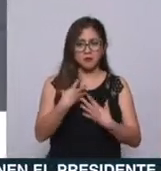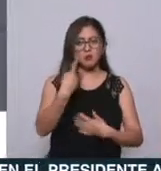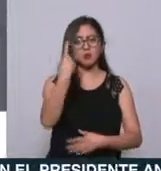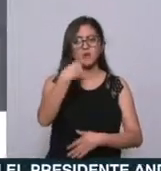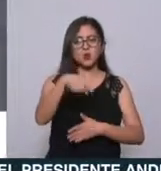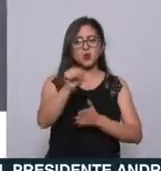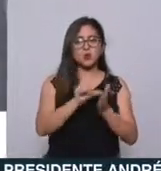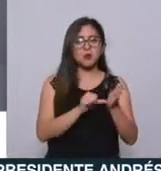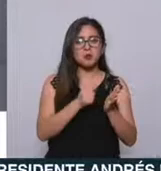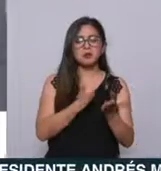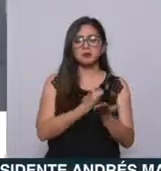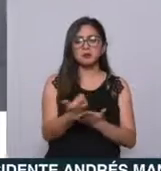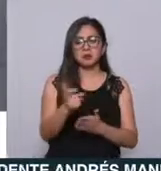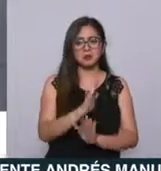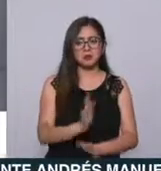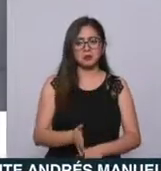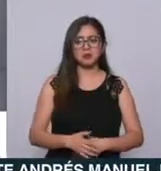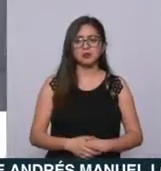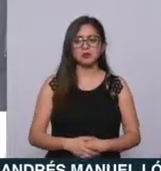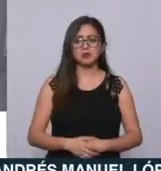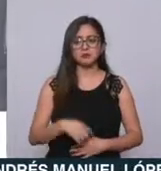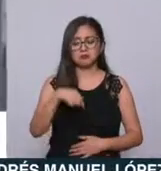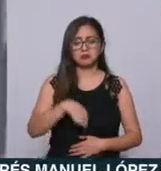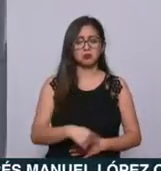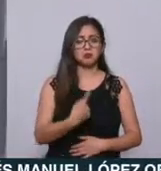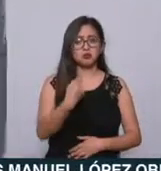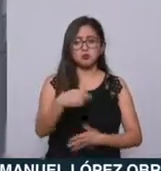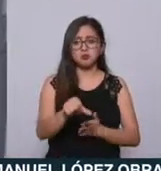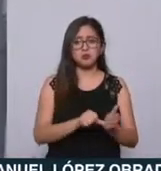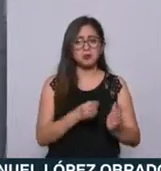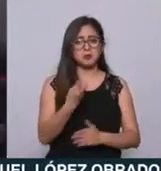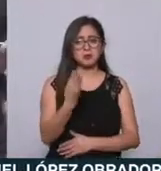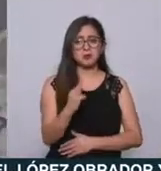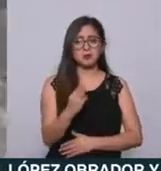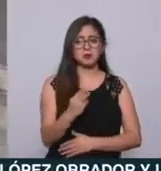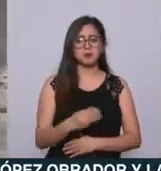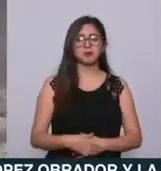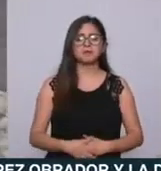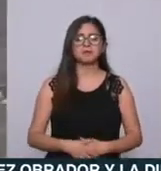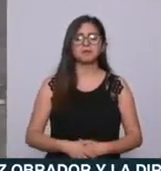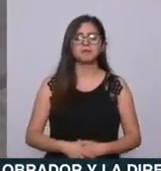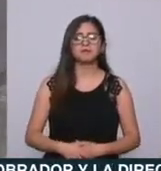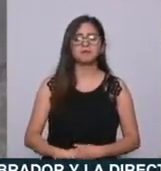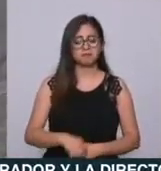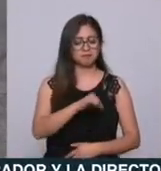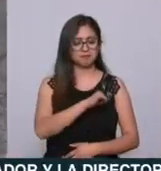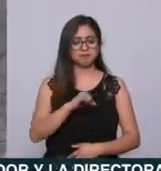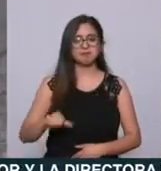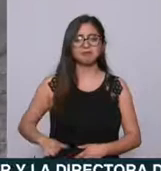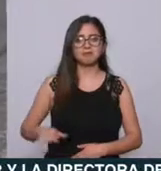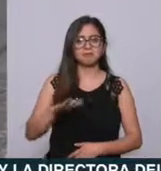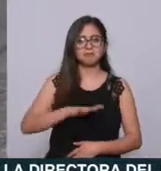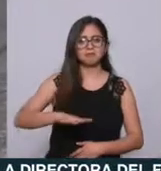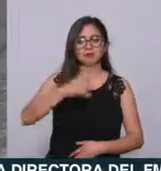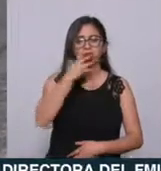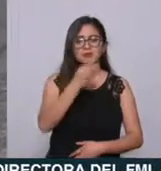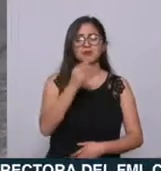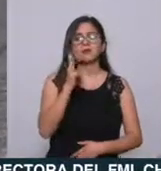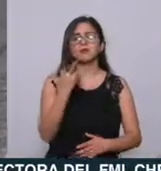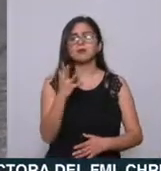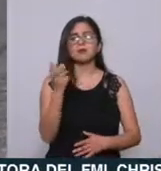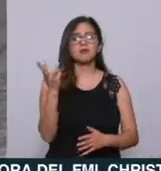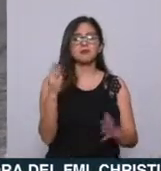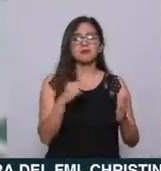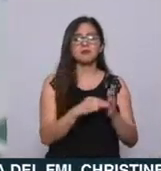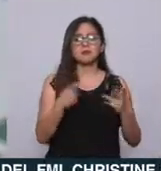mes. ¿De qué mes fue el que le dio? De este mes, de mayo. La alcaldía de Coyoacán tiene aproximadamente más de